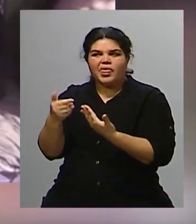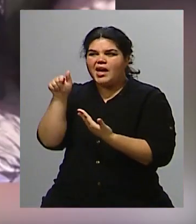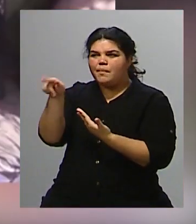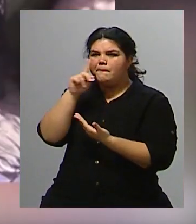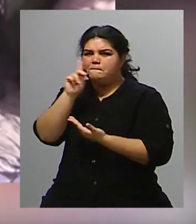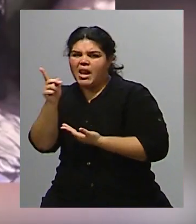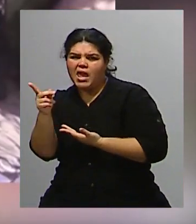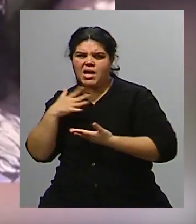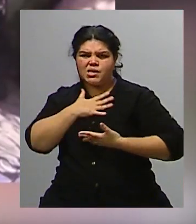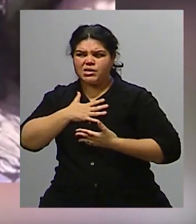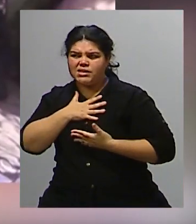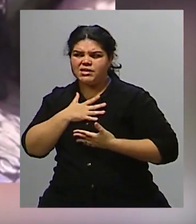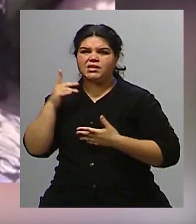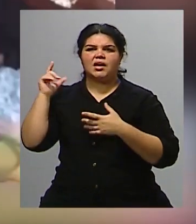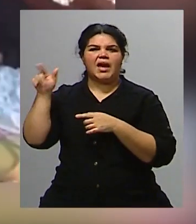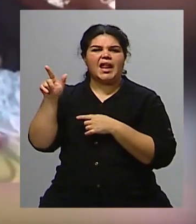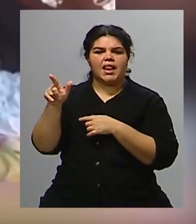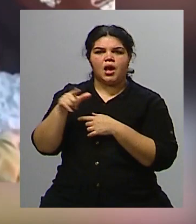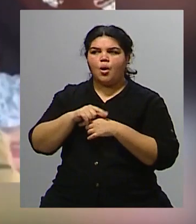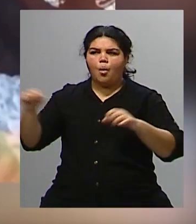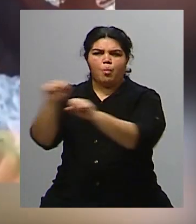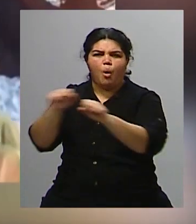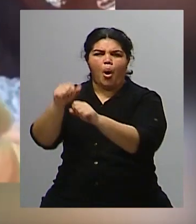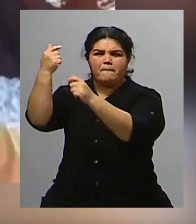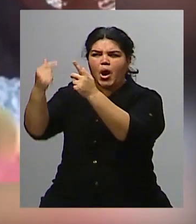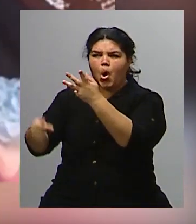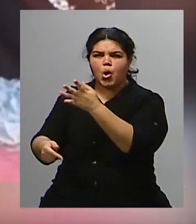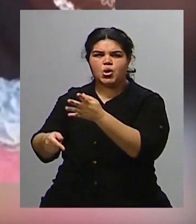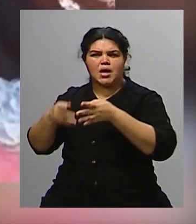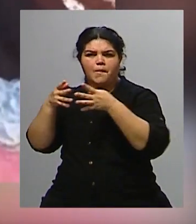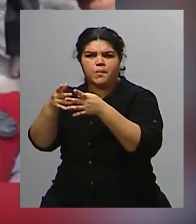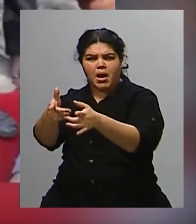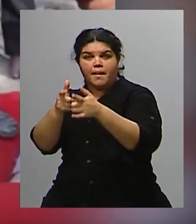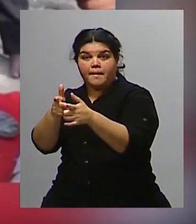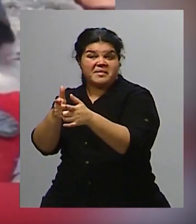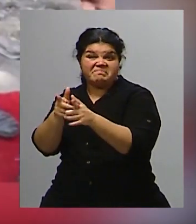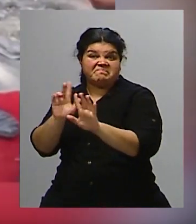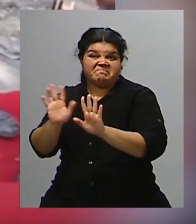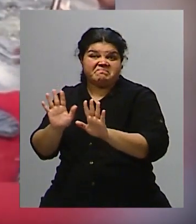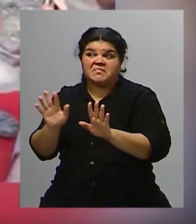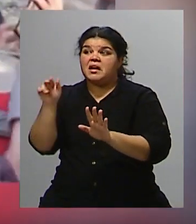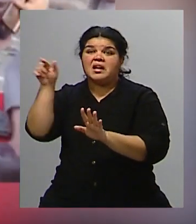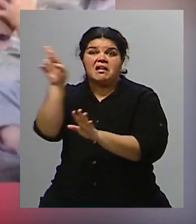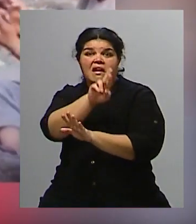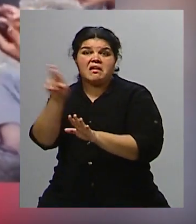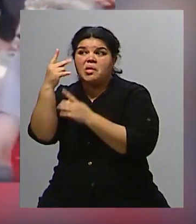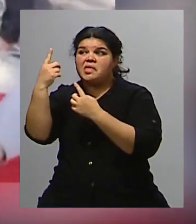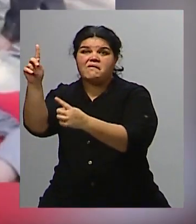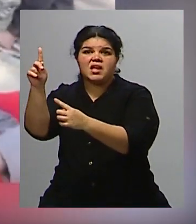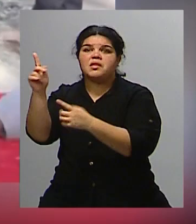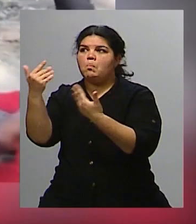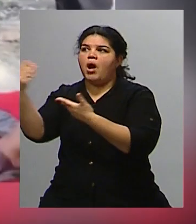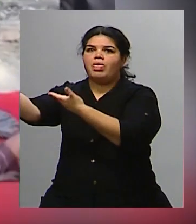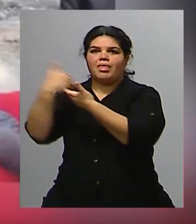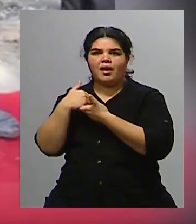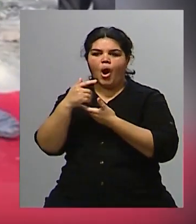encima usa hijab, que usa burka y practica la religión musulmana, ¿no? Prejuiciosos